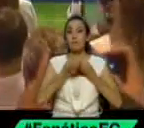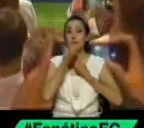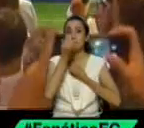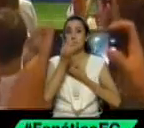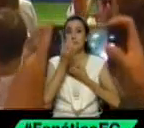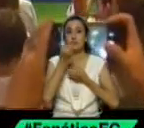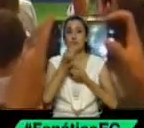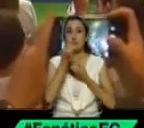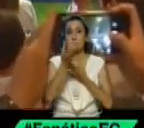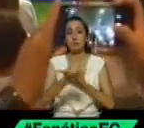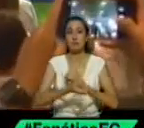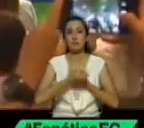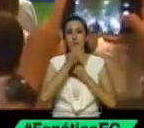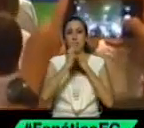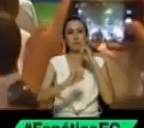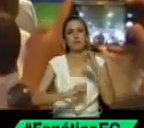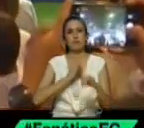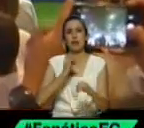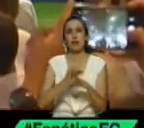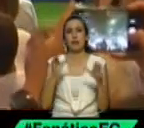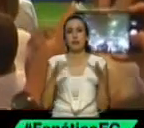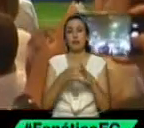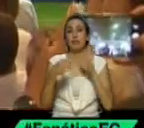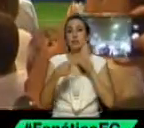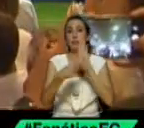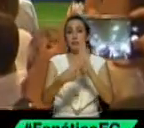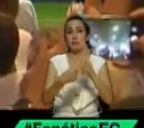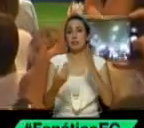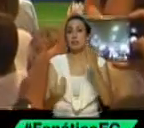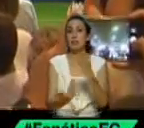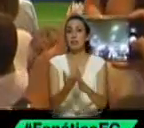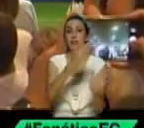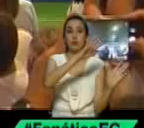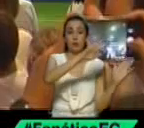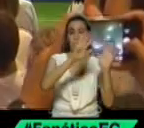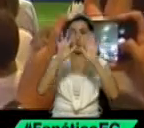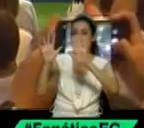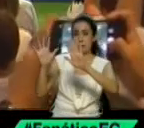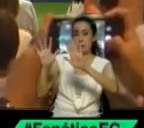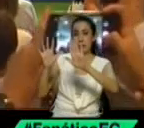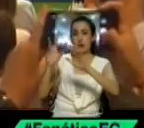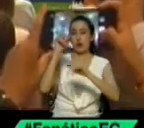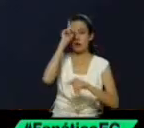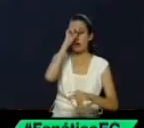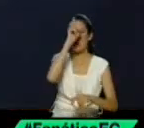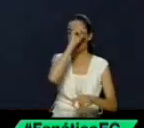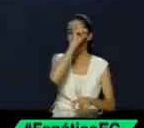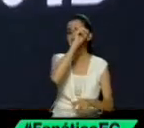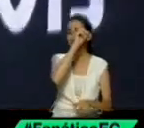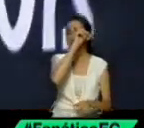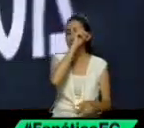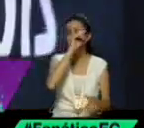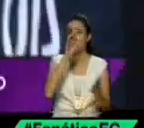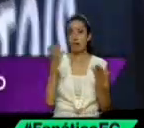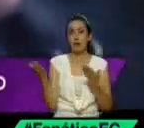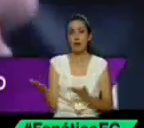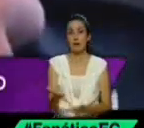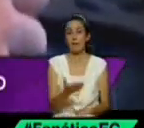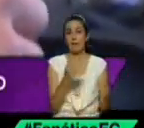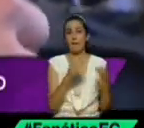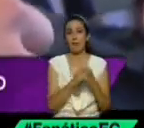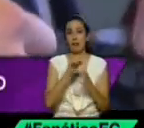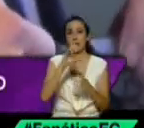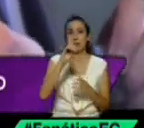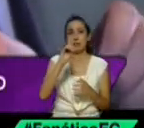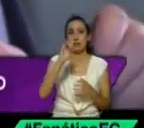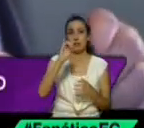internacional. En imágenes, la presentación del nuevo arquero del Real Madrid, Thibaut Courtois, que llegó precisamente al